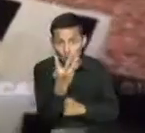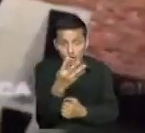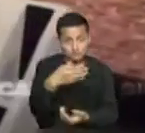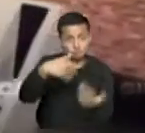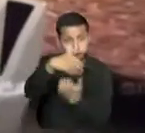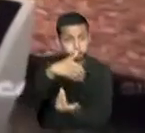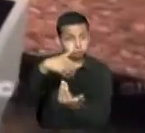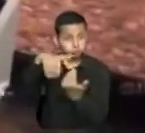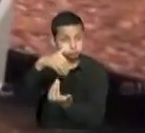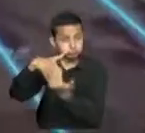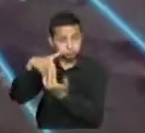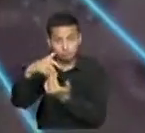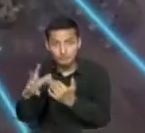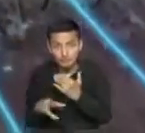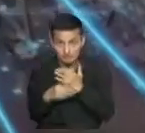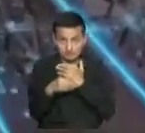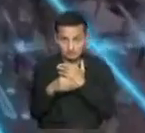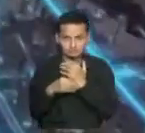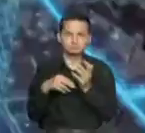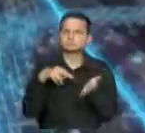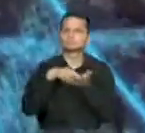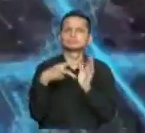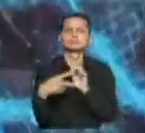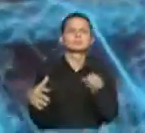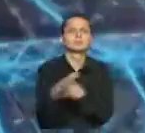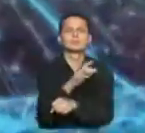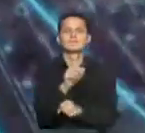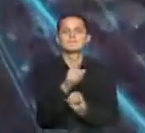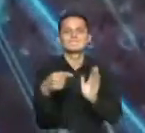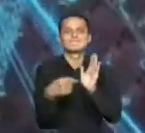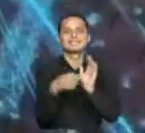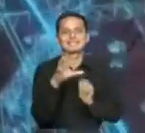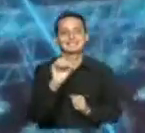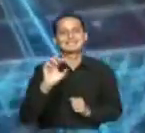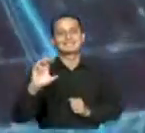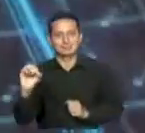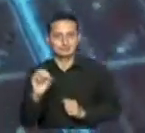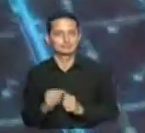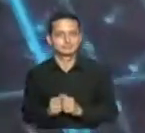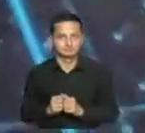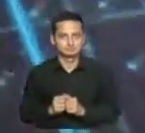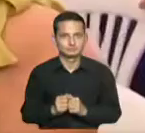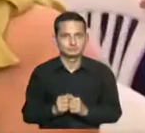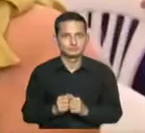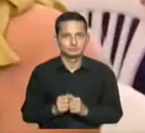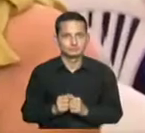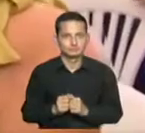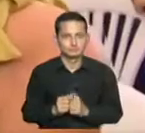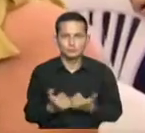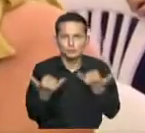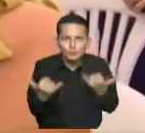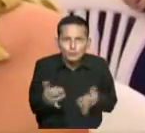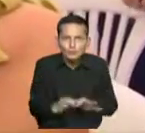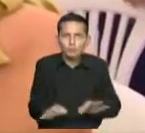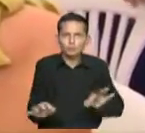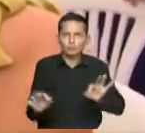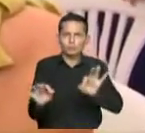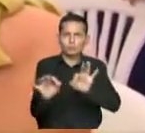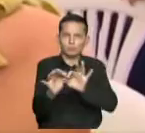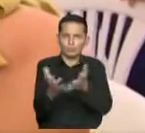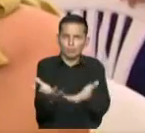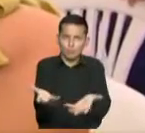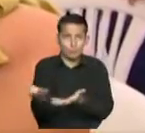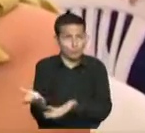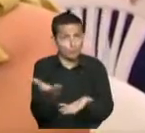turbinas adicionales, sumarían un total de 1.500 megavatios. Una obra de mucha trascendencia que va a